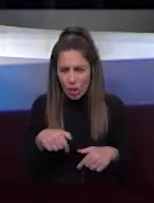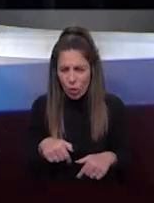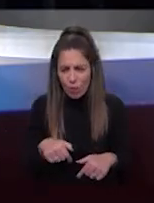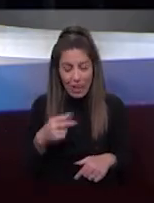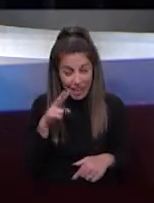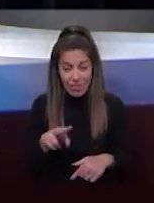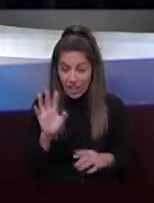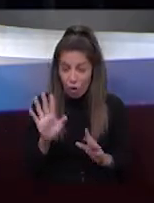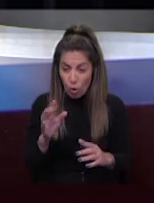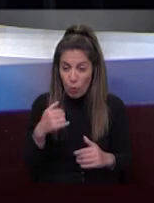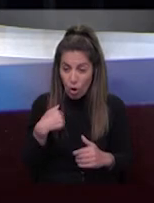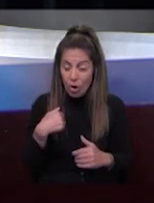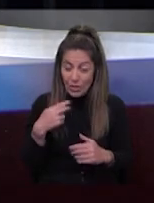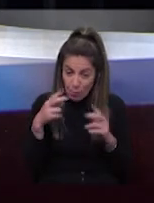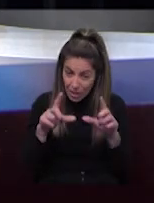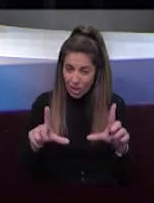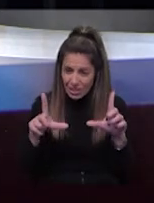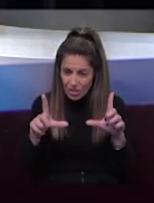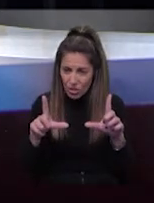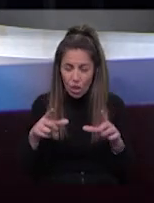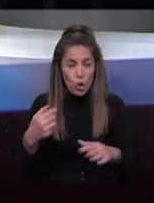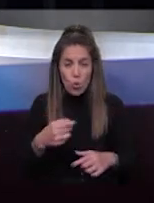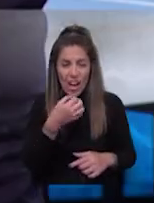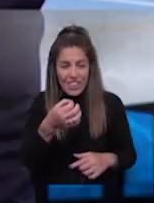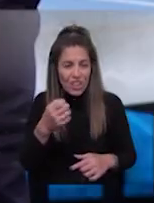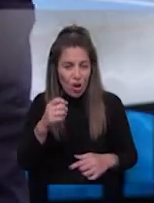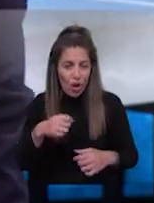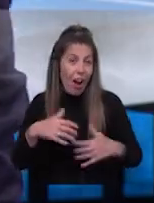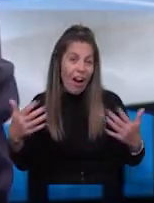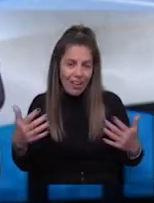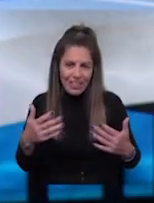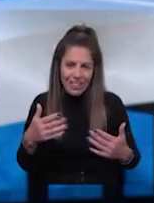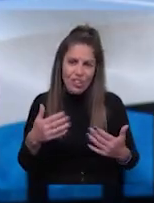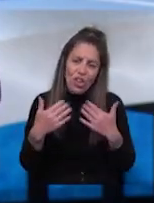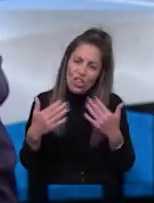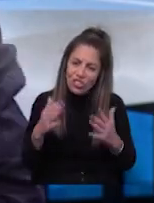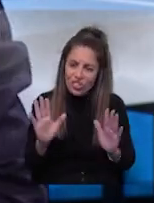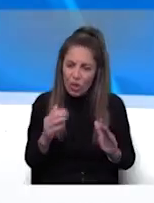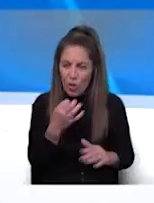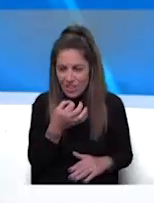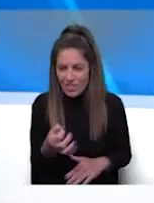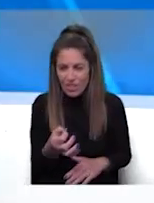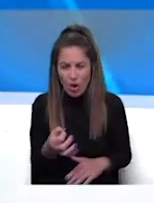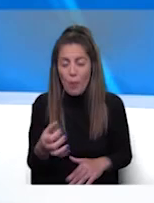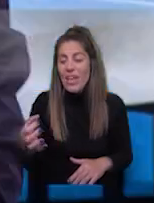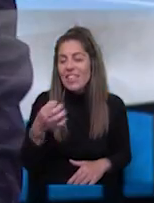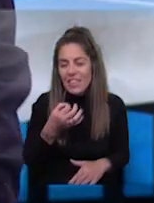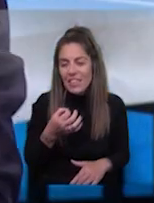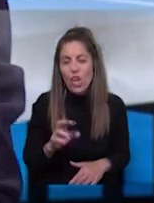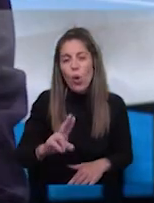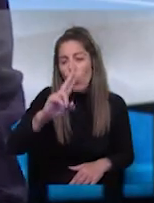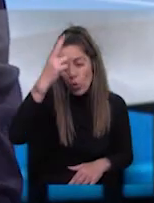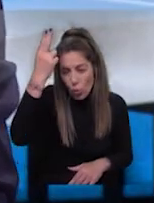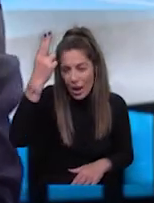que veas cómo te presto atención. ¿Viste? Jamás digo barbaridades. No, no. Bueno, esto no sé cómo calificarlo. Pero me dijiste,